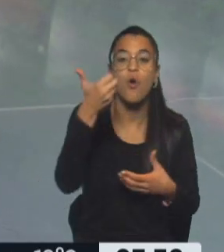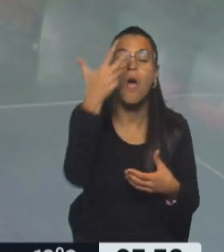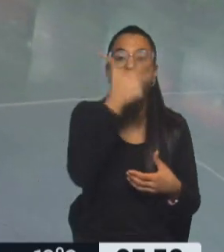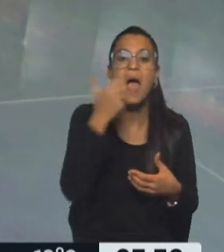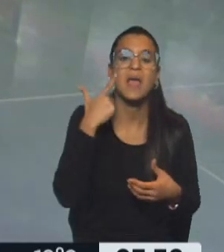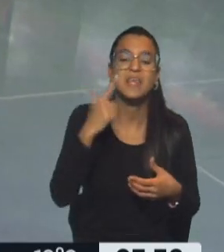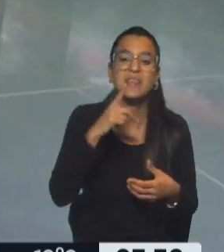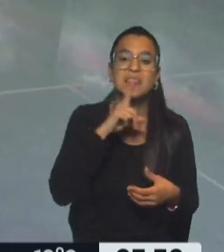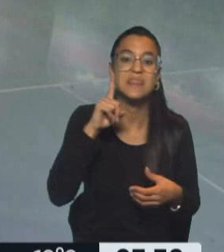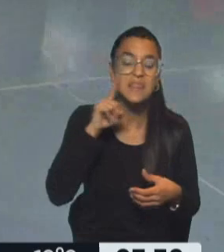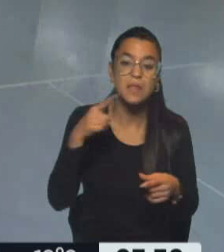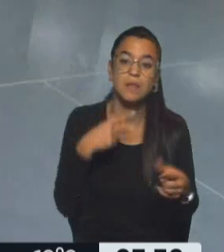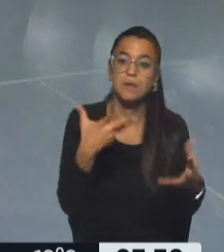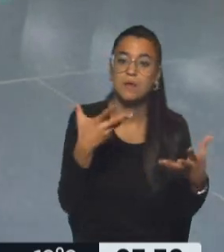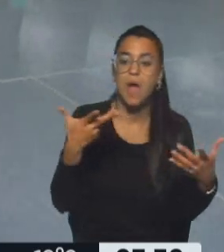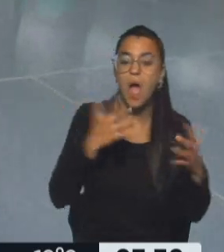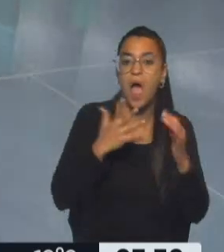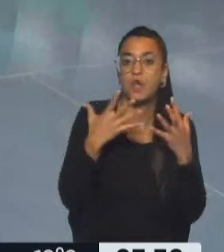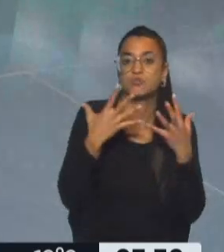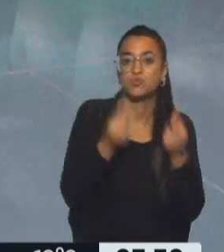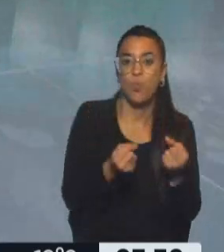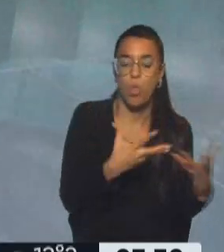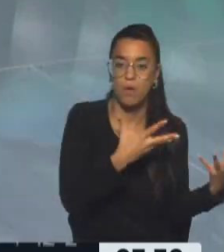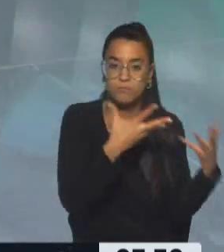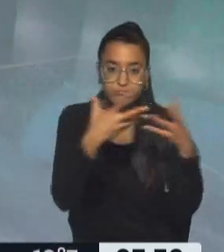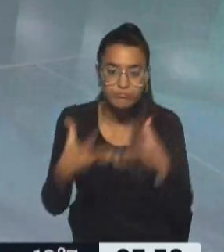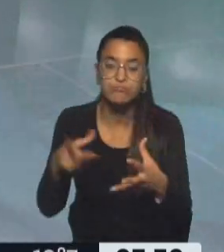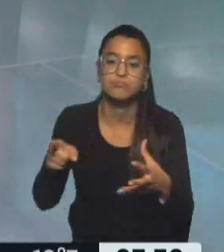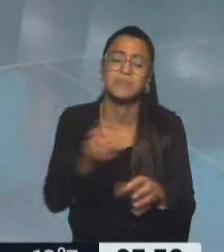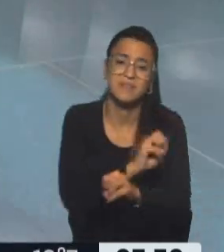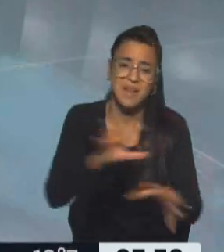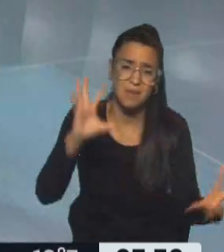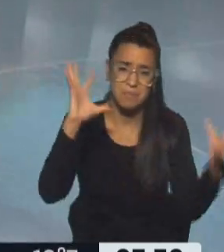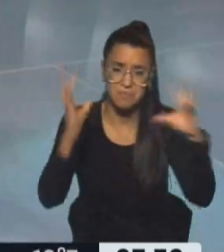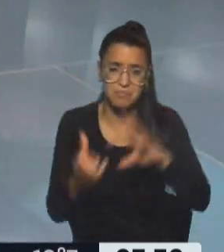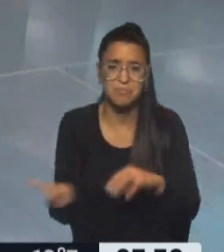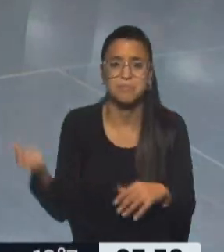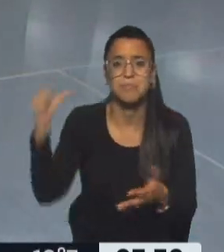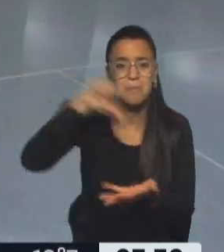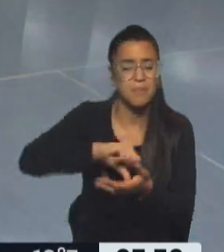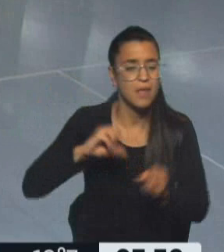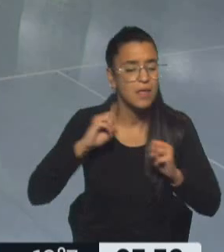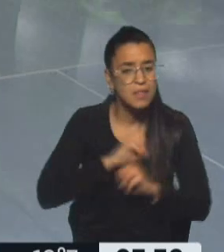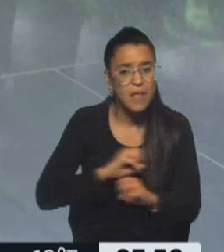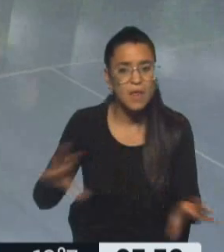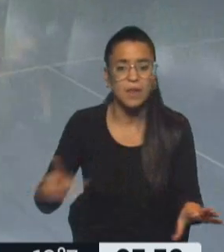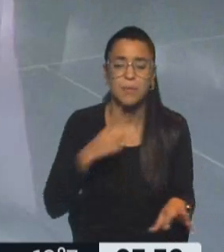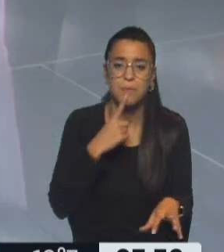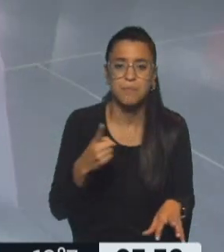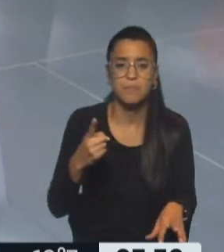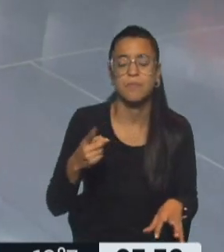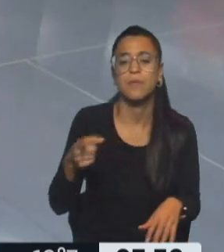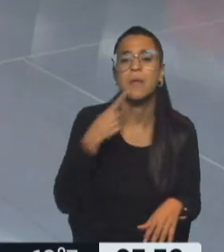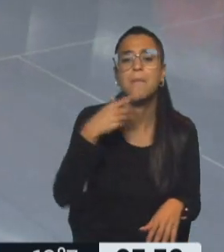llevando ayuda de nuestro país después de la catástrofe y las catástrofes que sufrió ese país. Golpeado, por cierto, desde siempre.